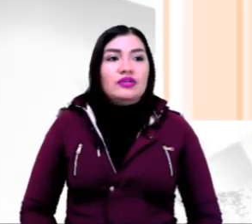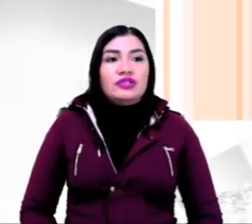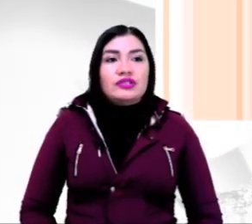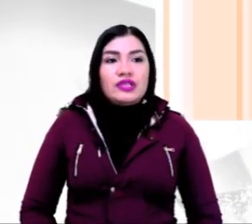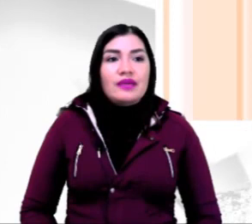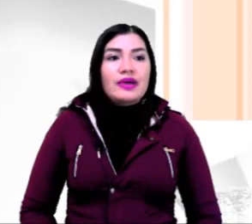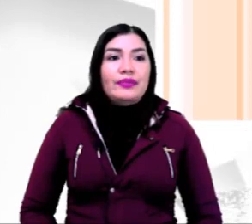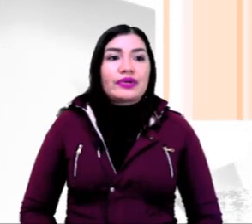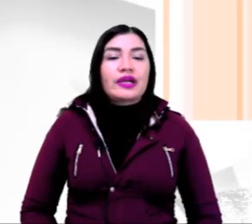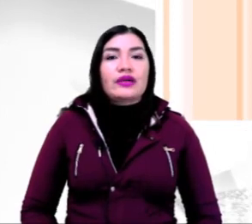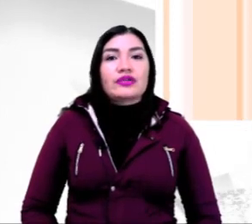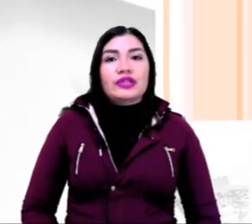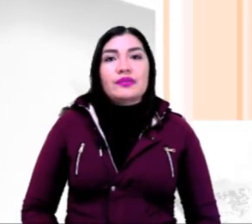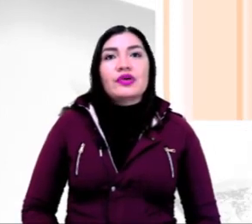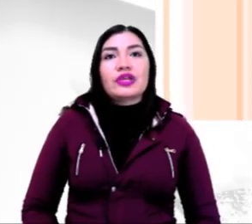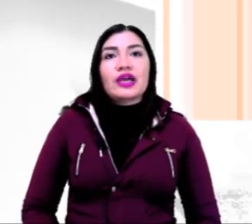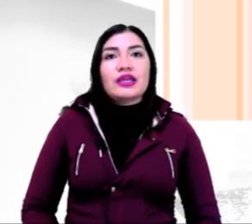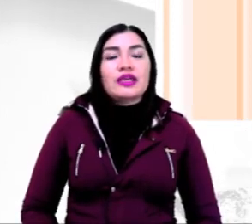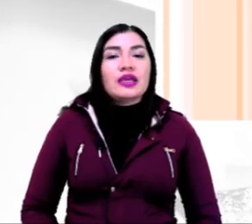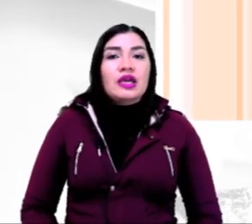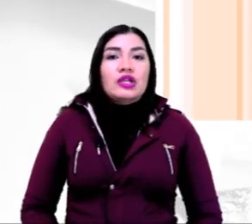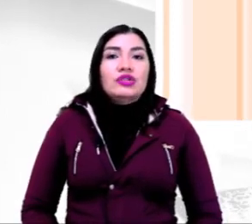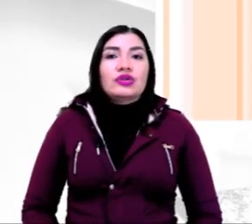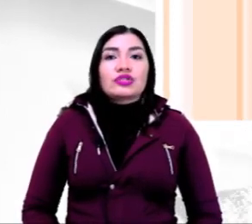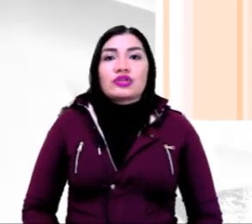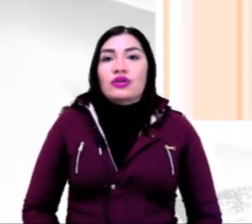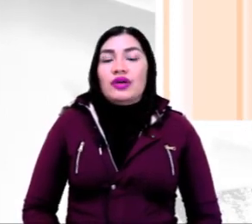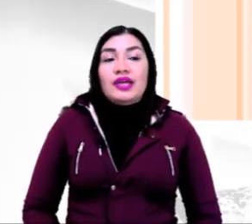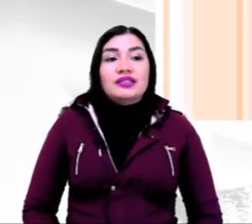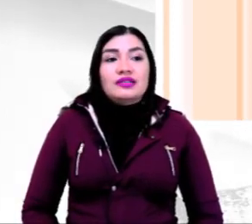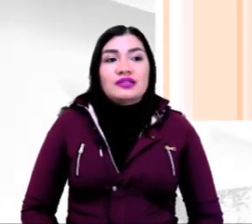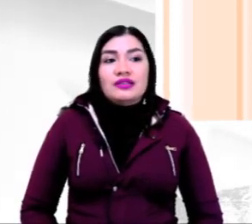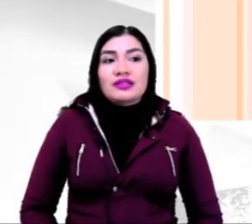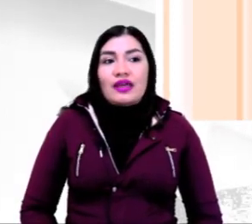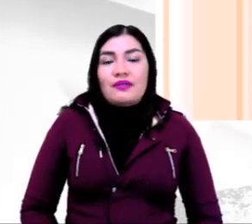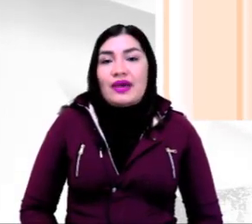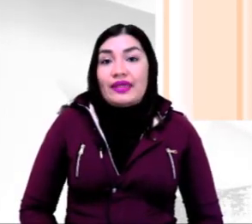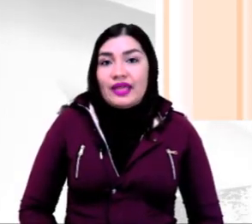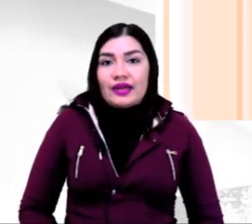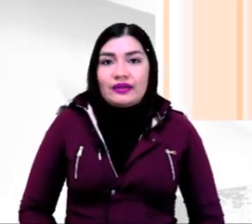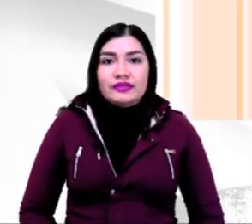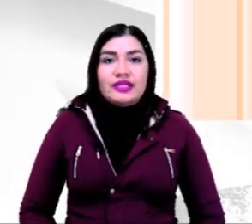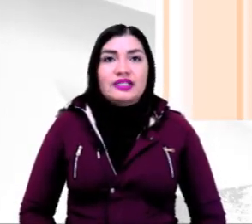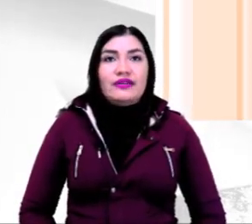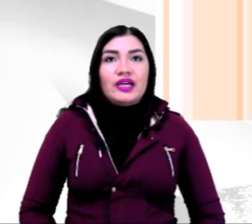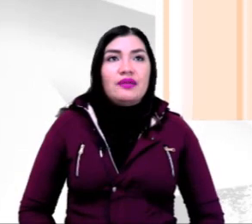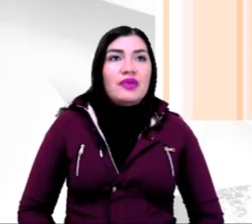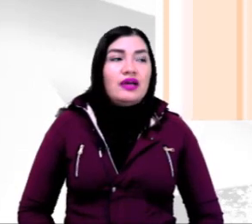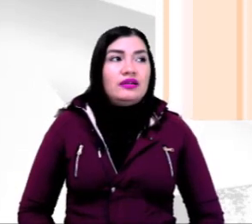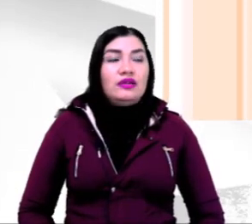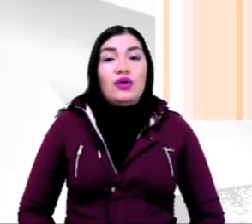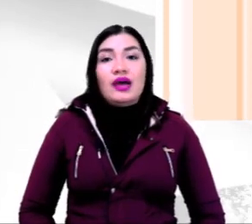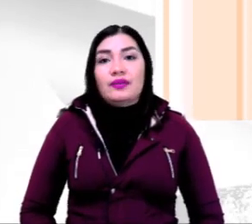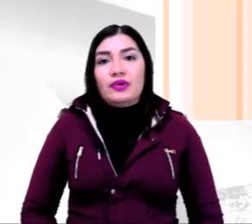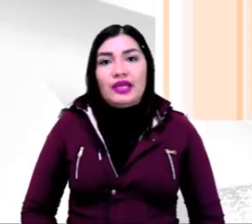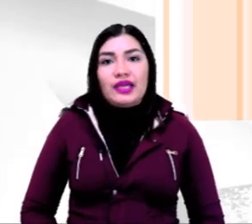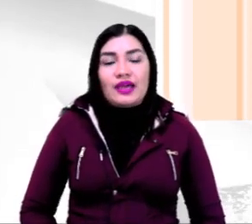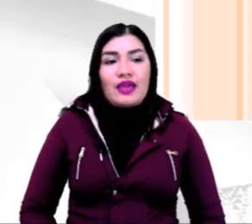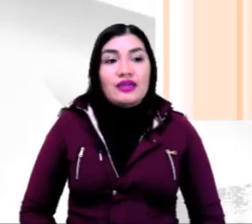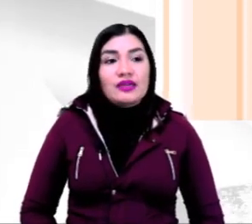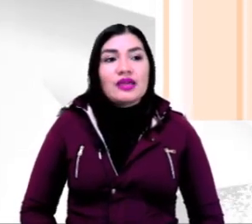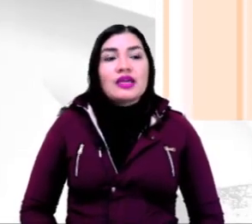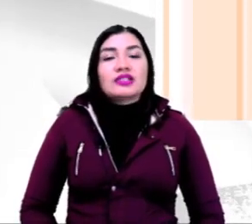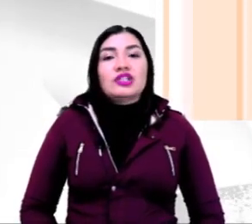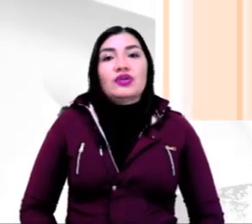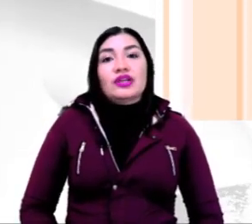al ecosistema, porque recordemos que ahí no solo es existencia de madera, que se va a quemar los árboles que